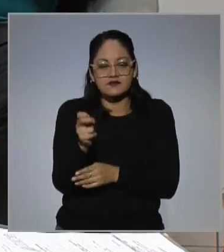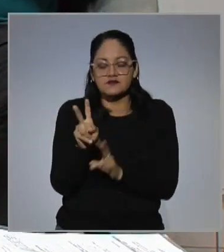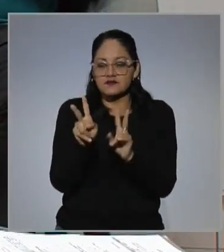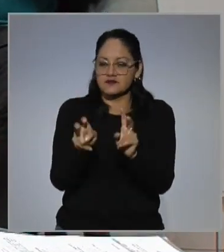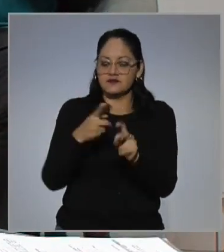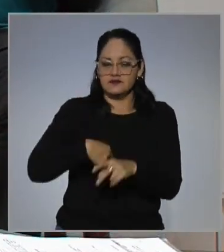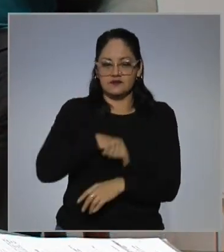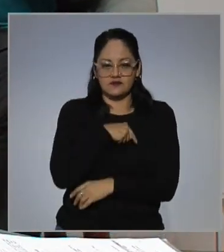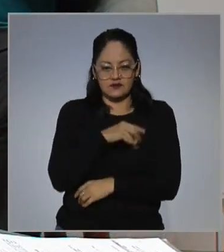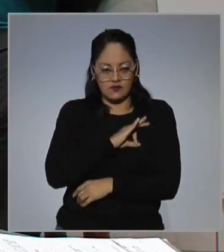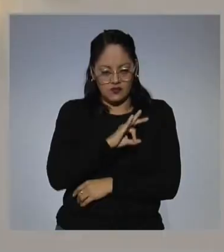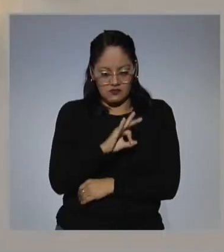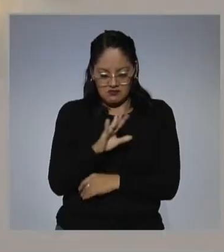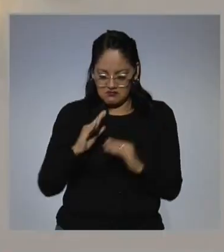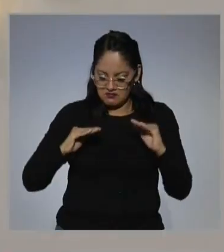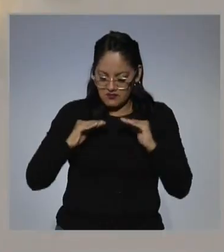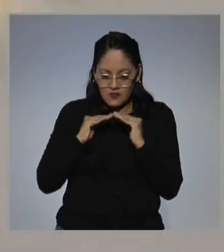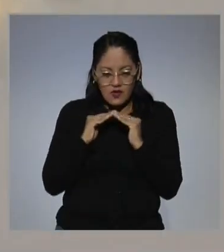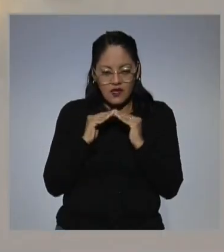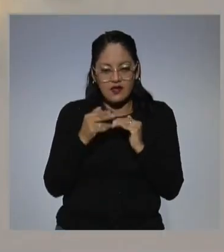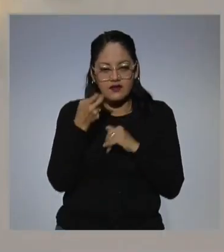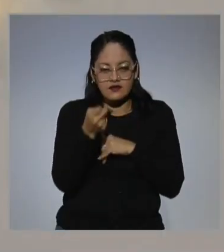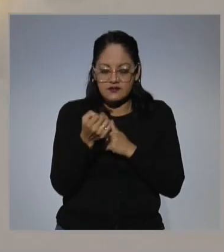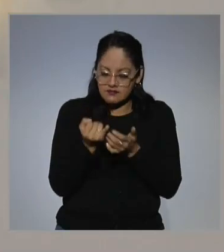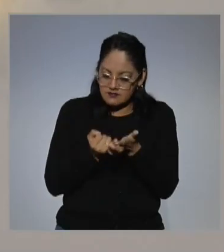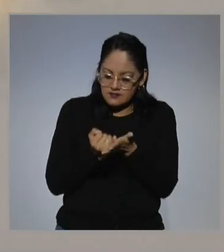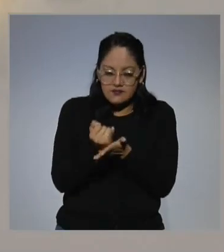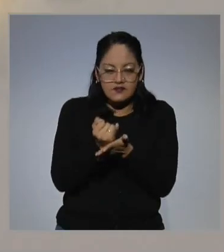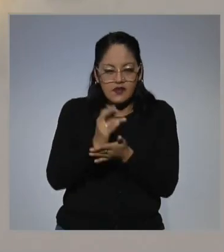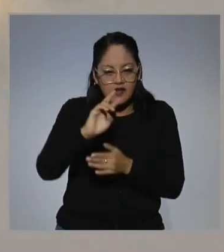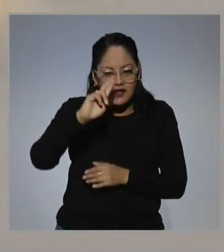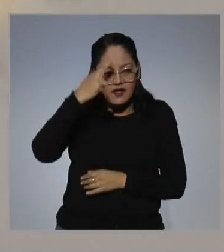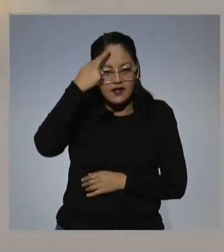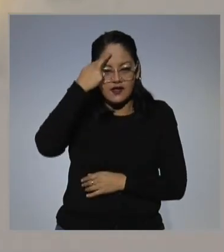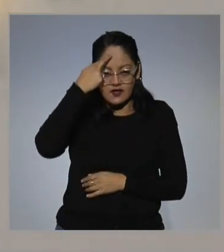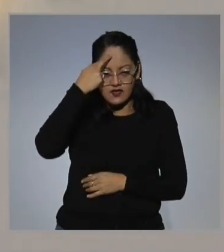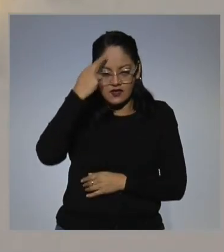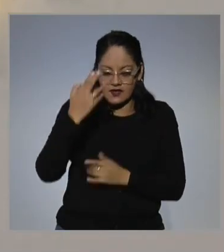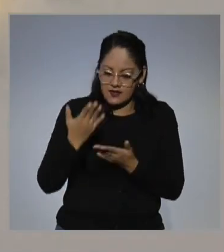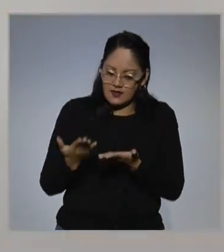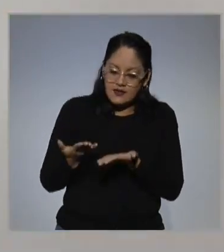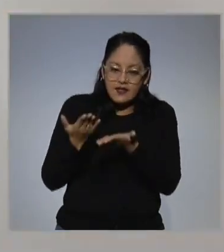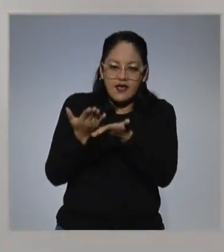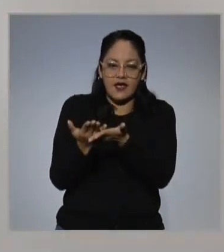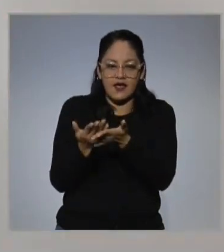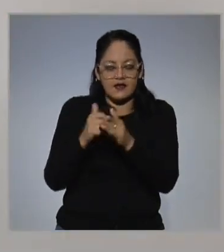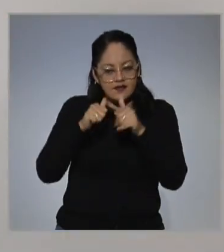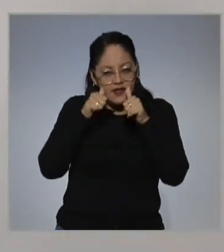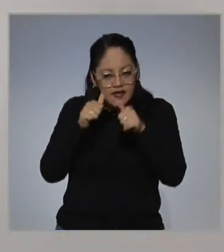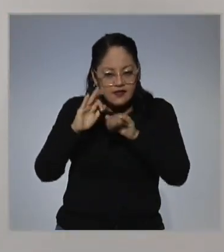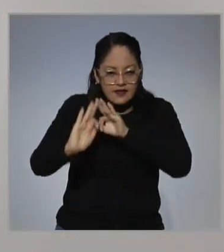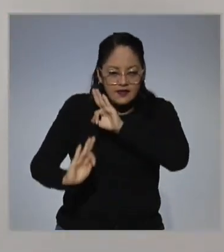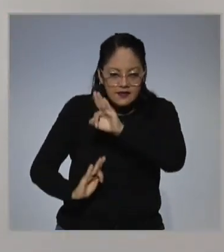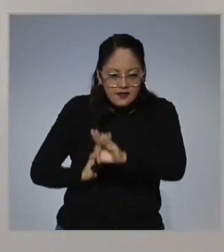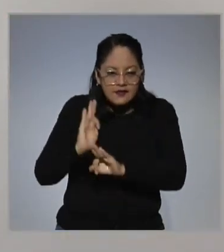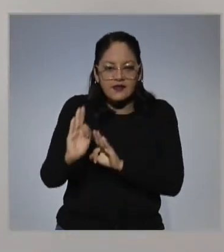nosotros ponemos en nuestra casa y a quién decidimos recordar y traer y atender y